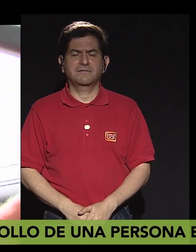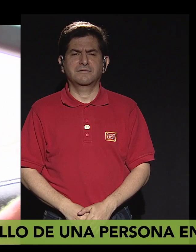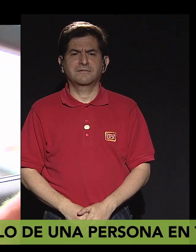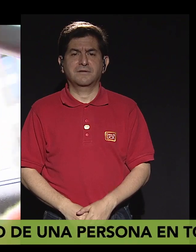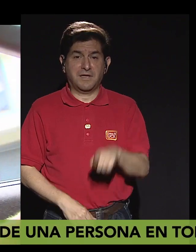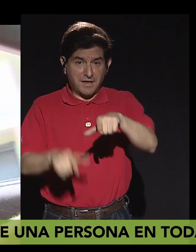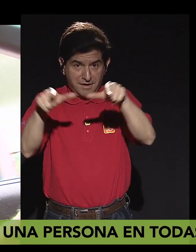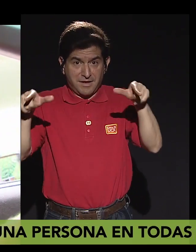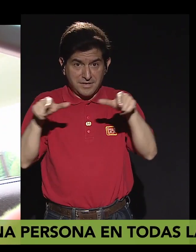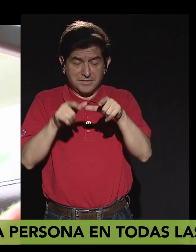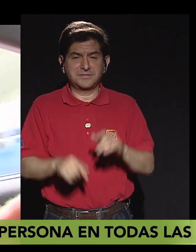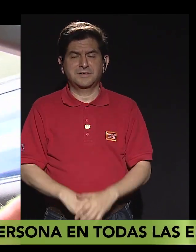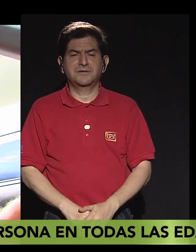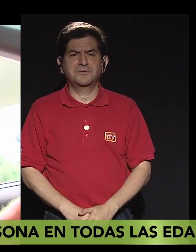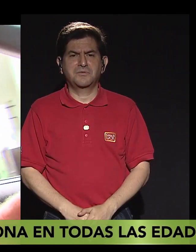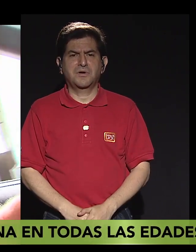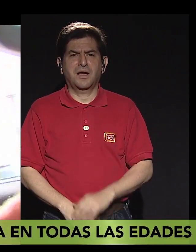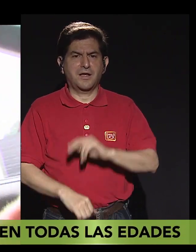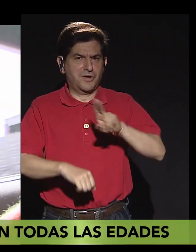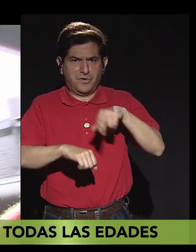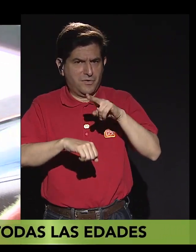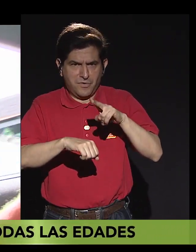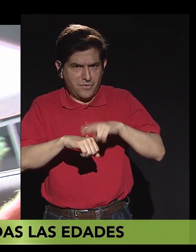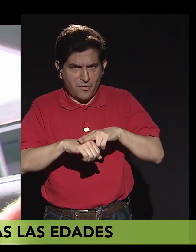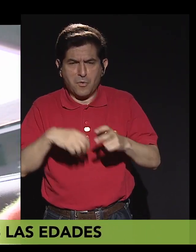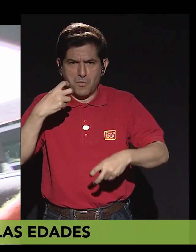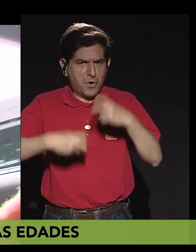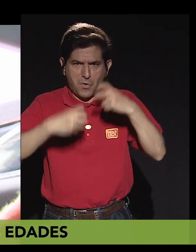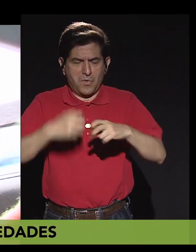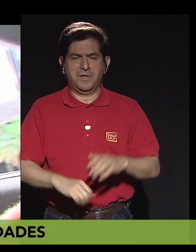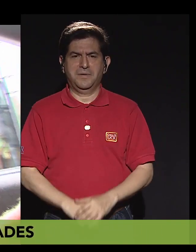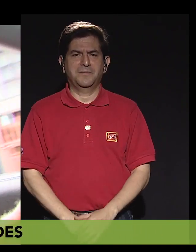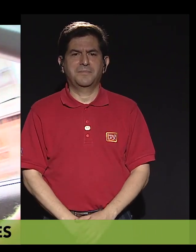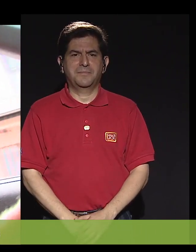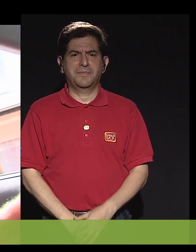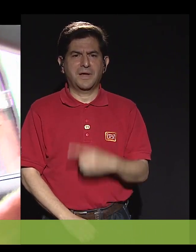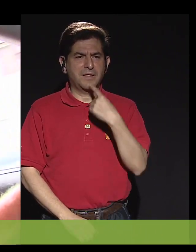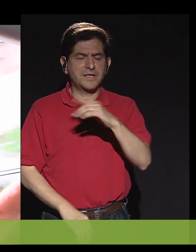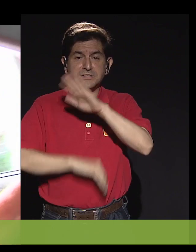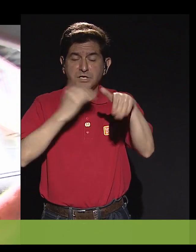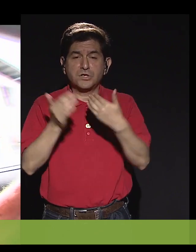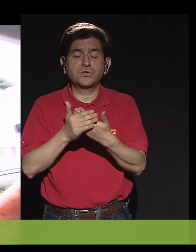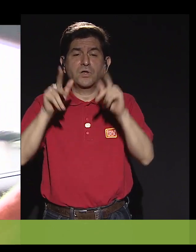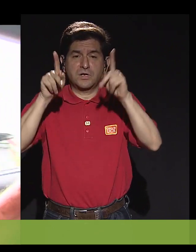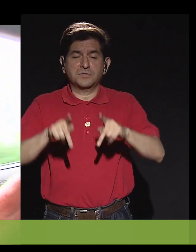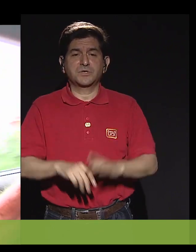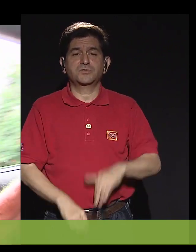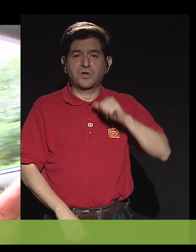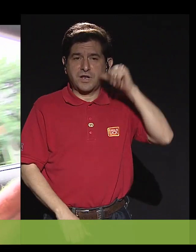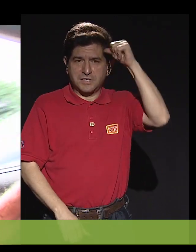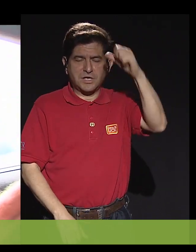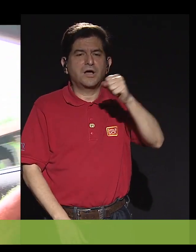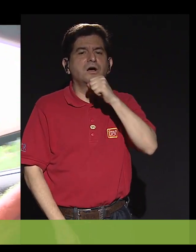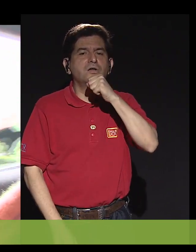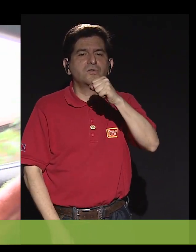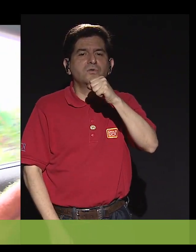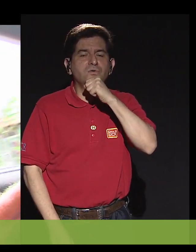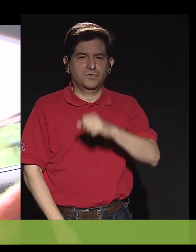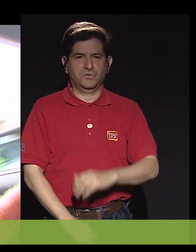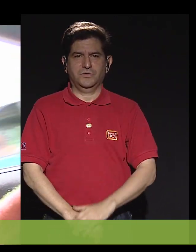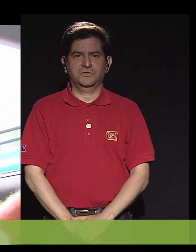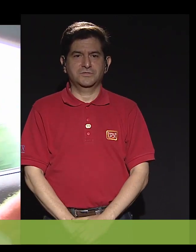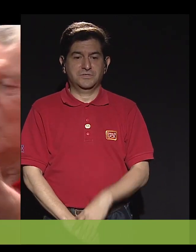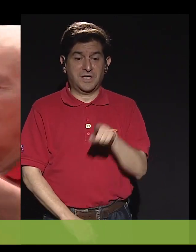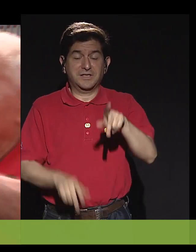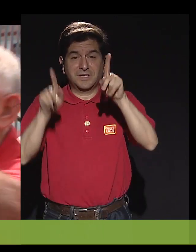Belén. Ahí, como llaman, es muy normal decirlo, no ninguna verdad. Están todos los mayores,